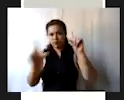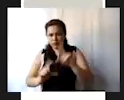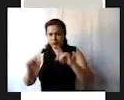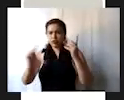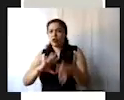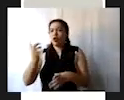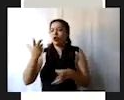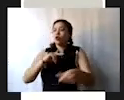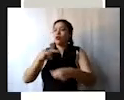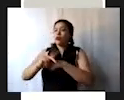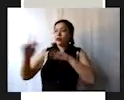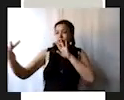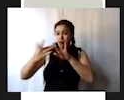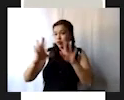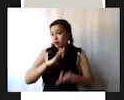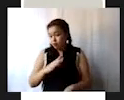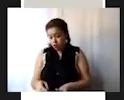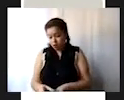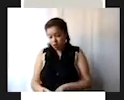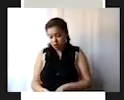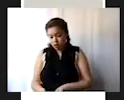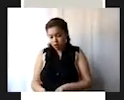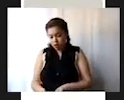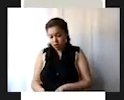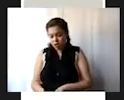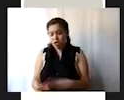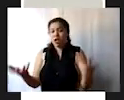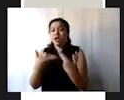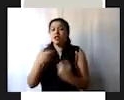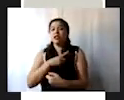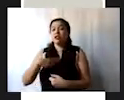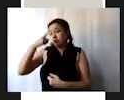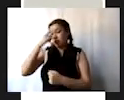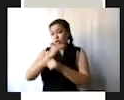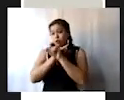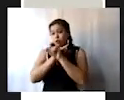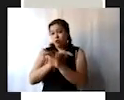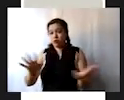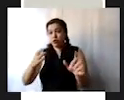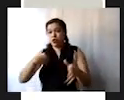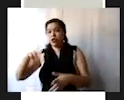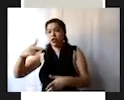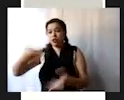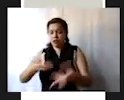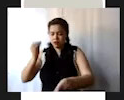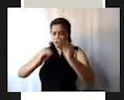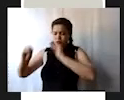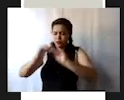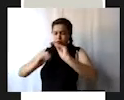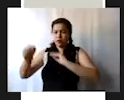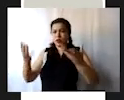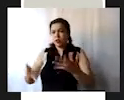otros países, cómo debe hacer, qué debe hacerse, perdón, con la información que están produciendo estas redes.